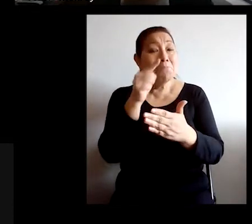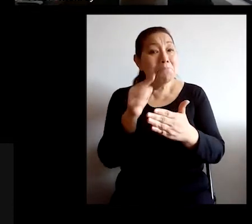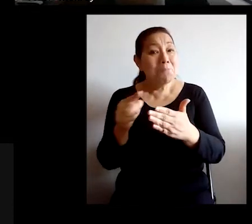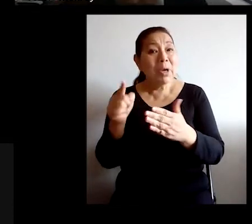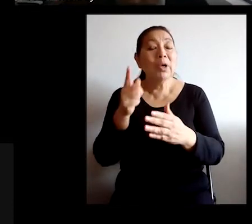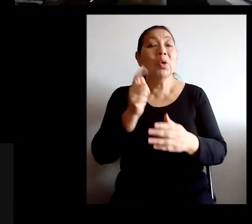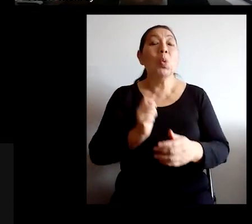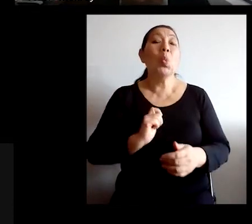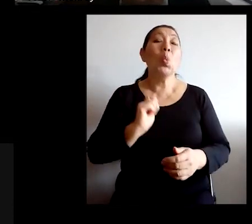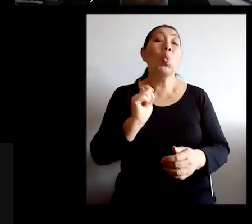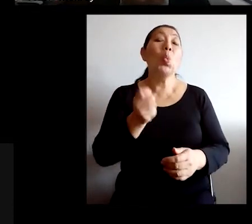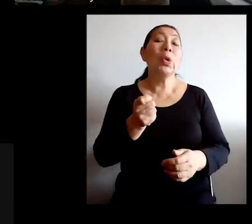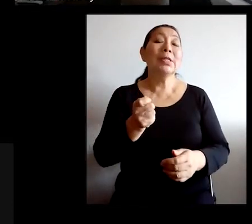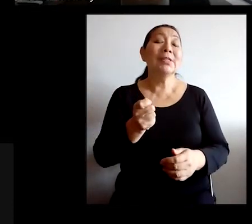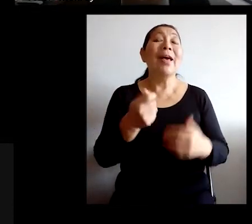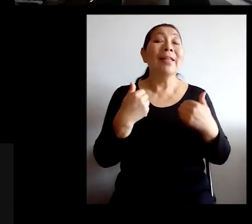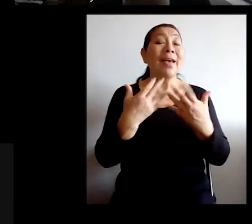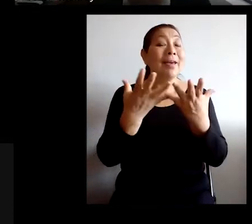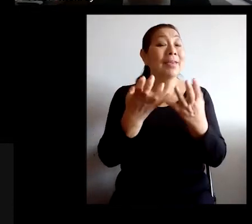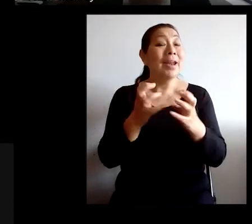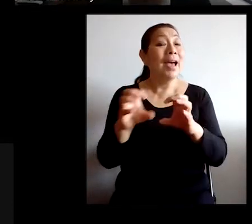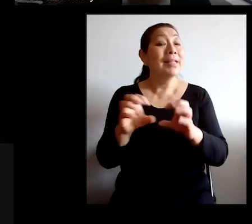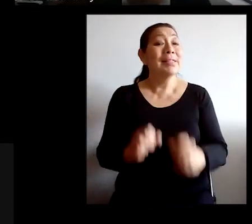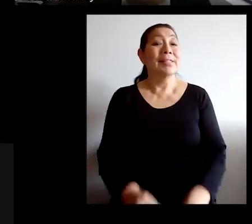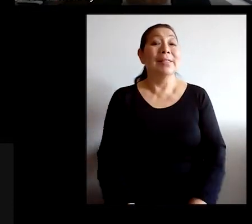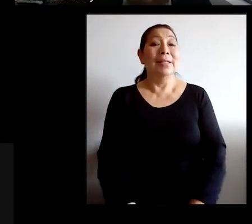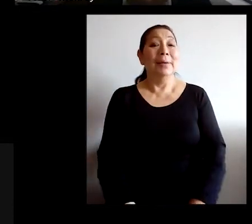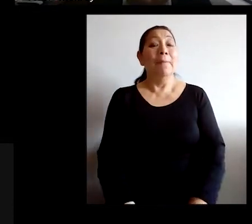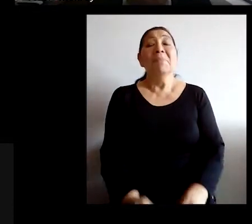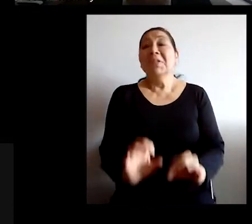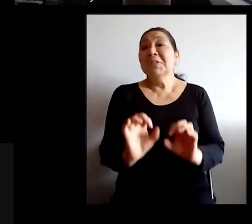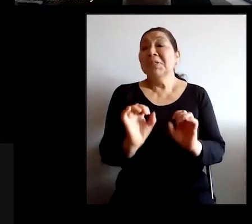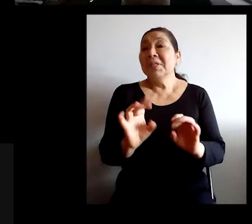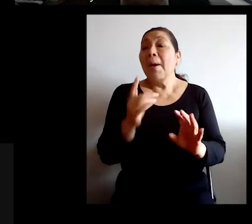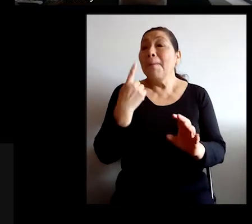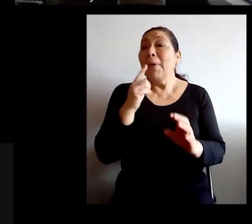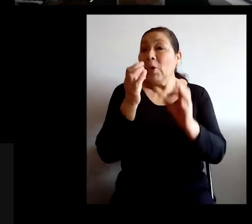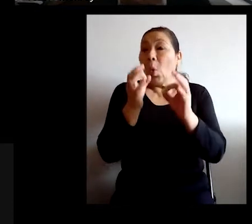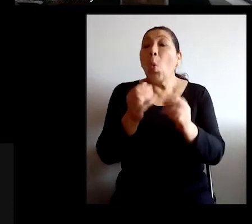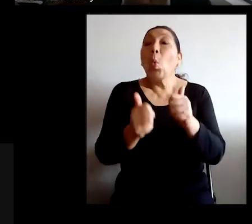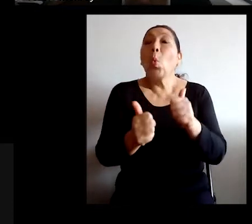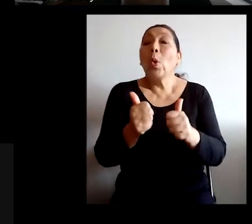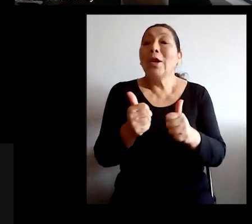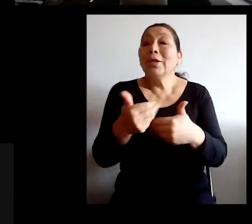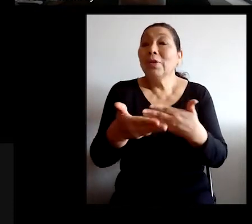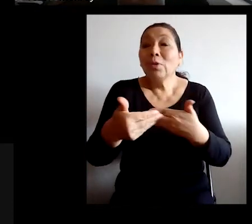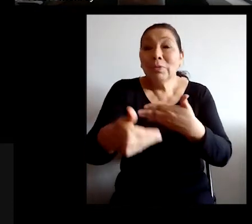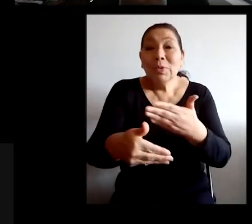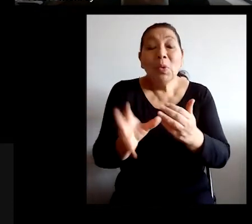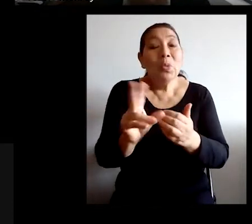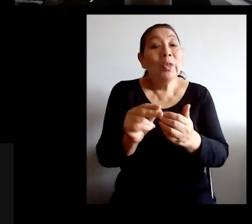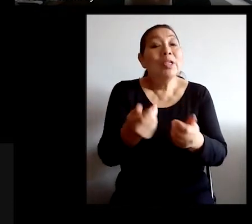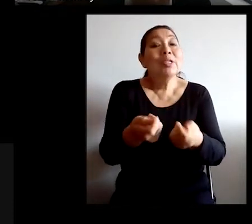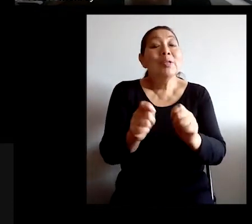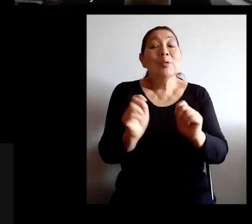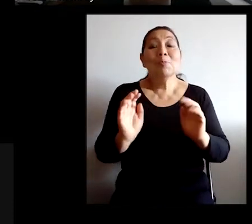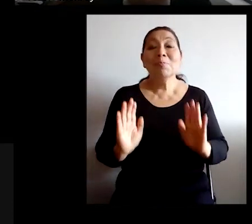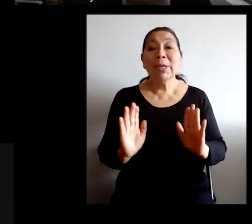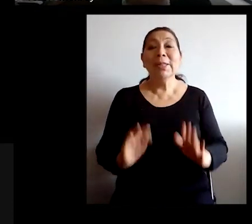lo que un juez debe hacer, sea para definir cuál procedimiento continúa y cuál se